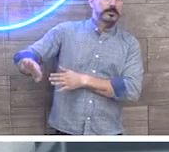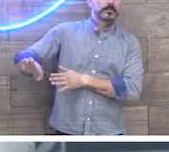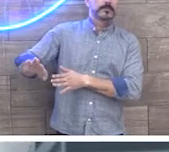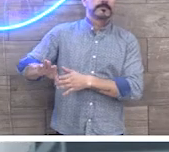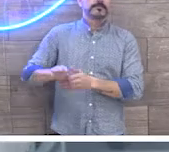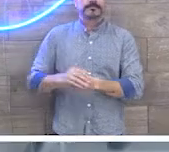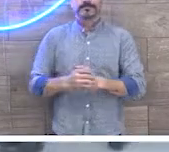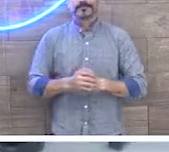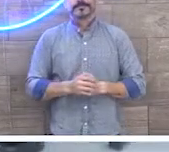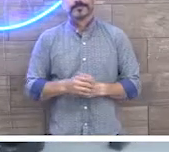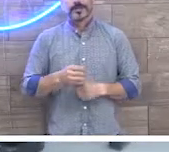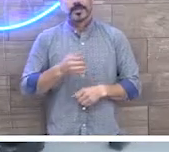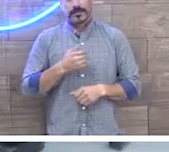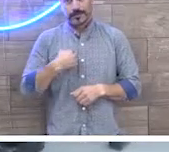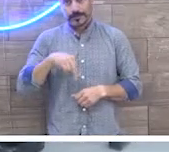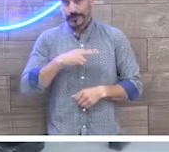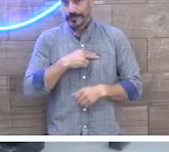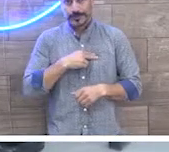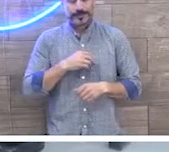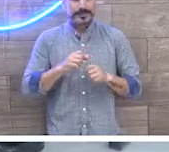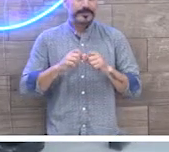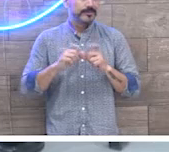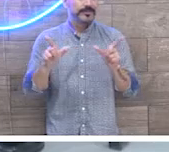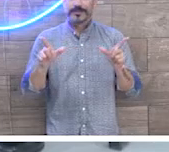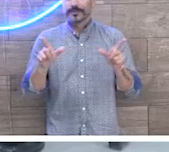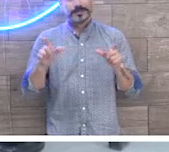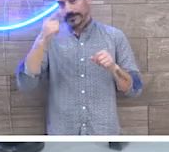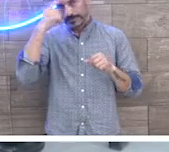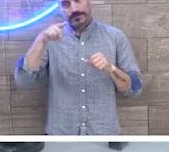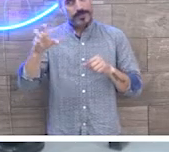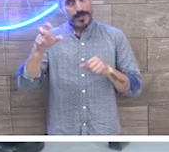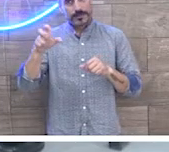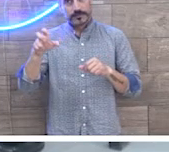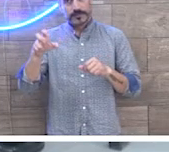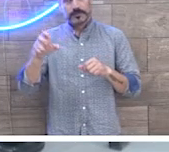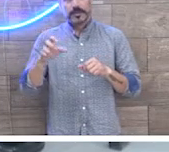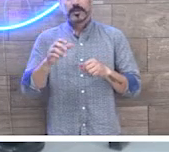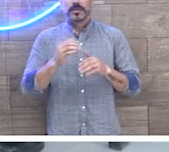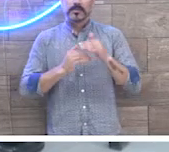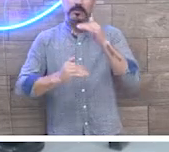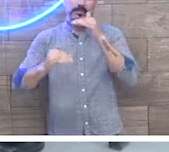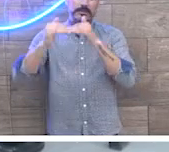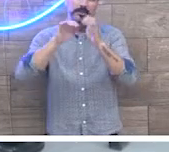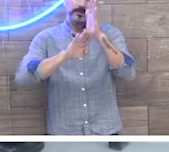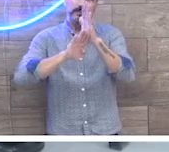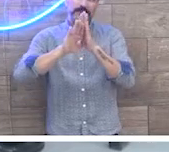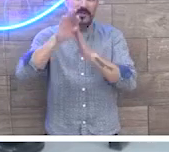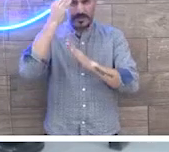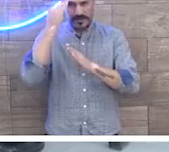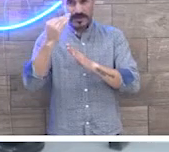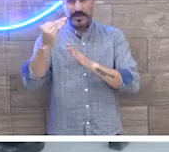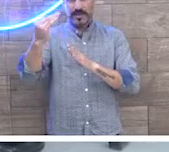Así es. Y ha sido un camino muy, muy, muy largo el que se incluyan estas personas,